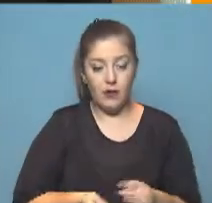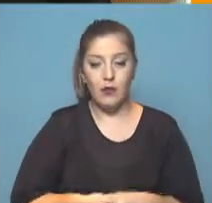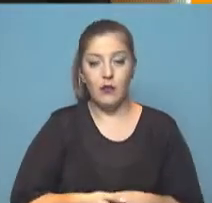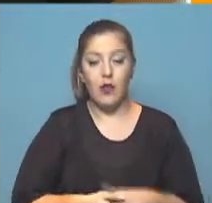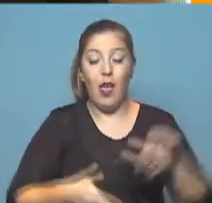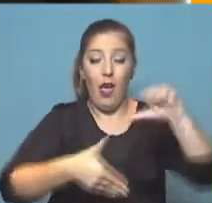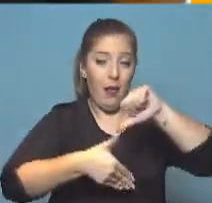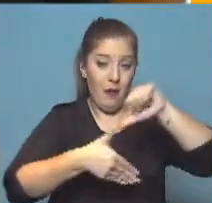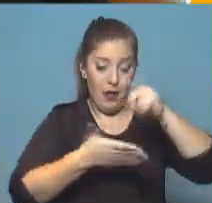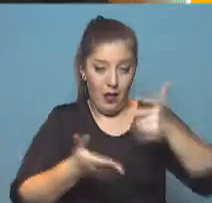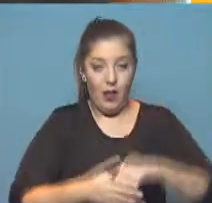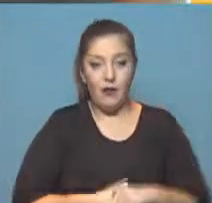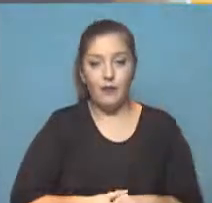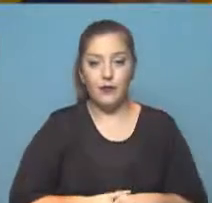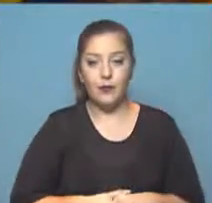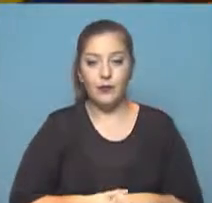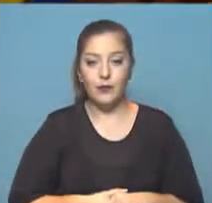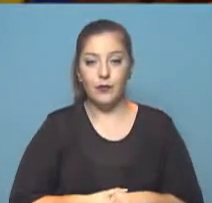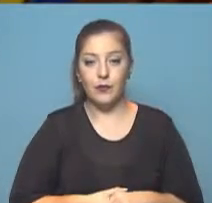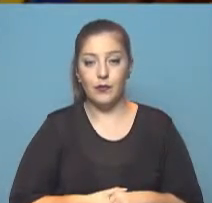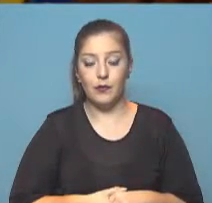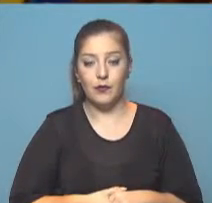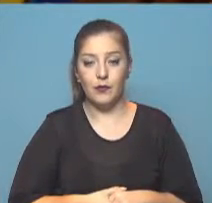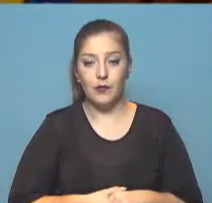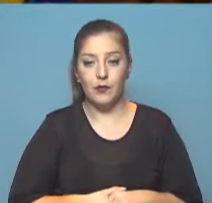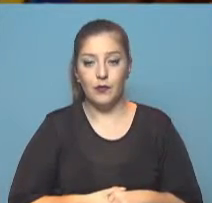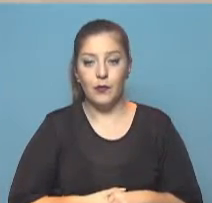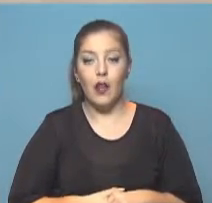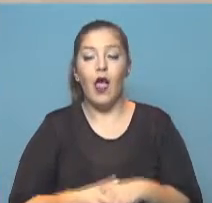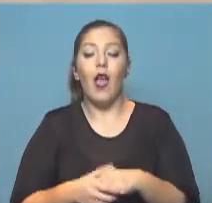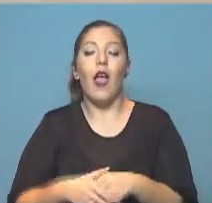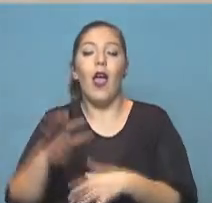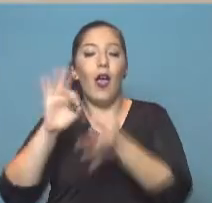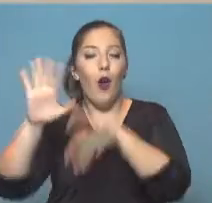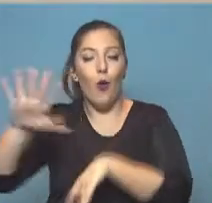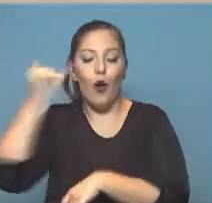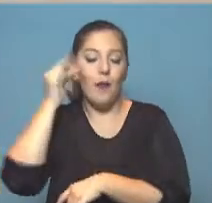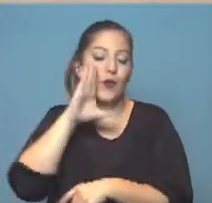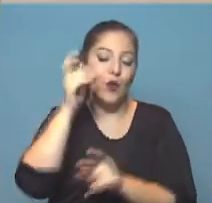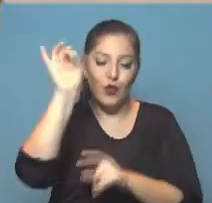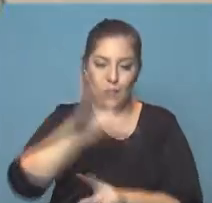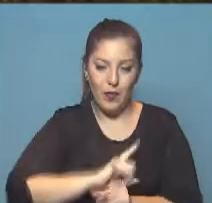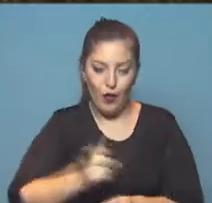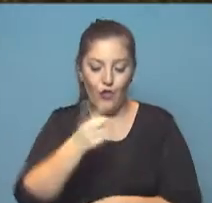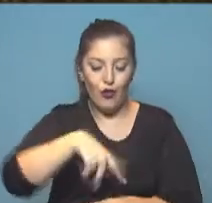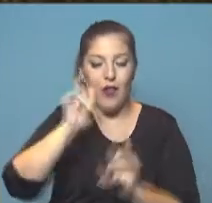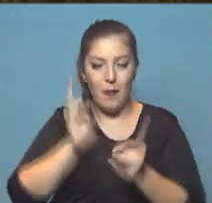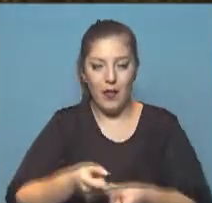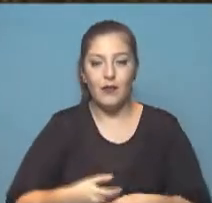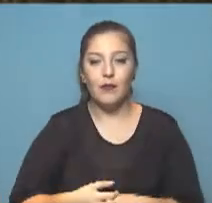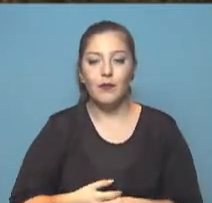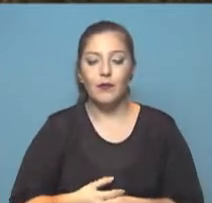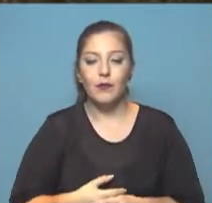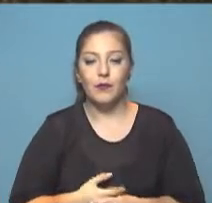Latina es parte de Occidente, para que quede claro. El extremo Occidente. No es solo Europa y Estados Unidos. Somos el sur del Occidente, pero somos parte de Occidente.